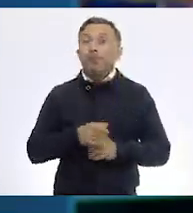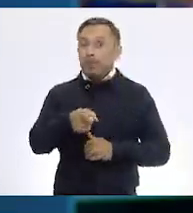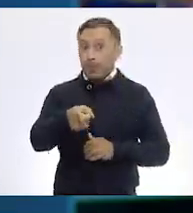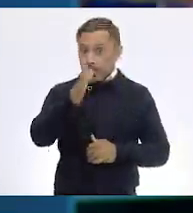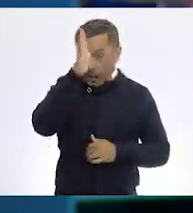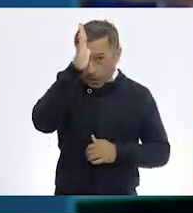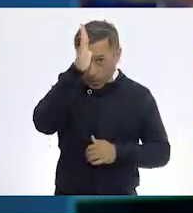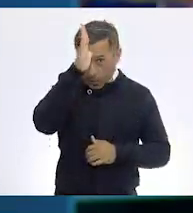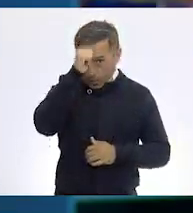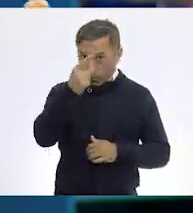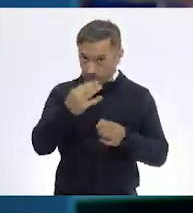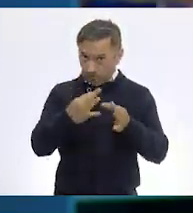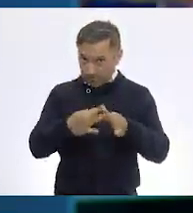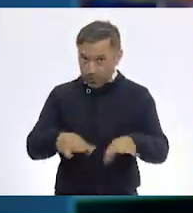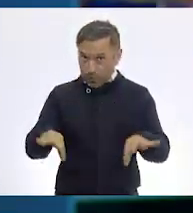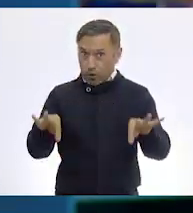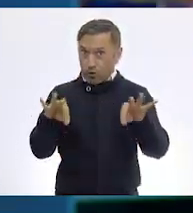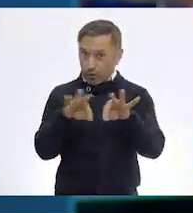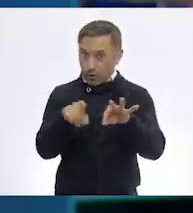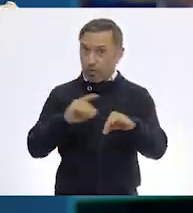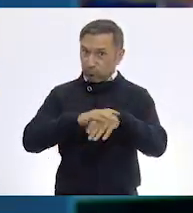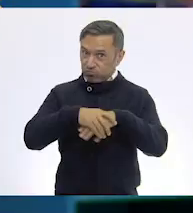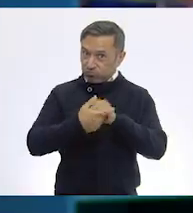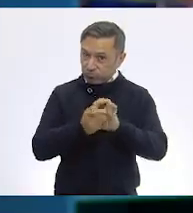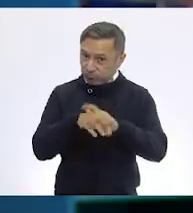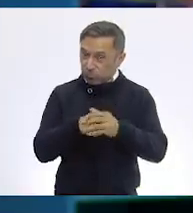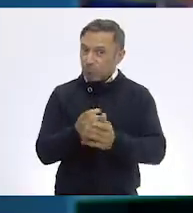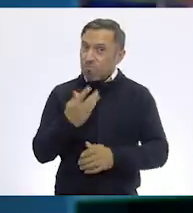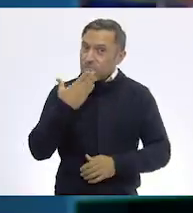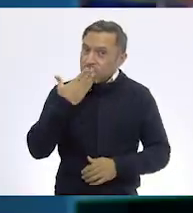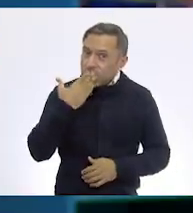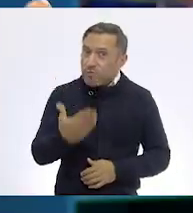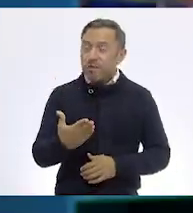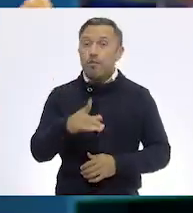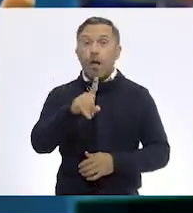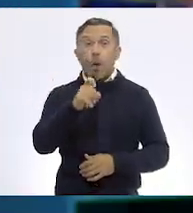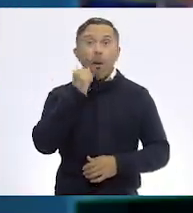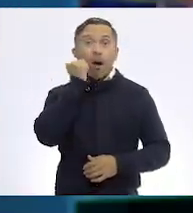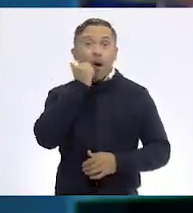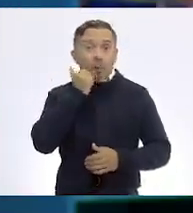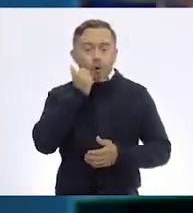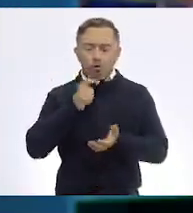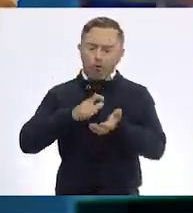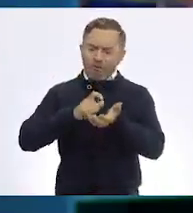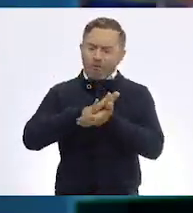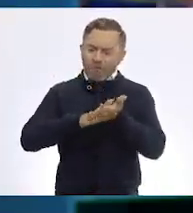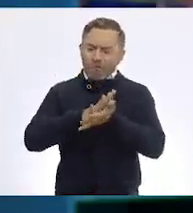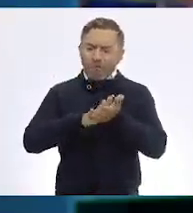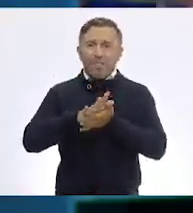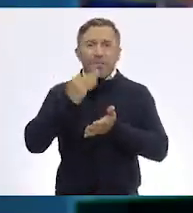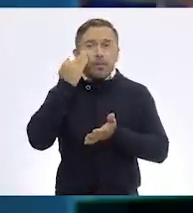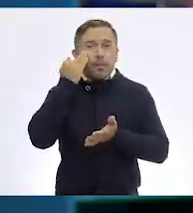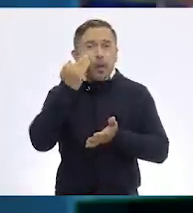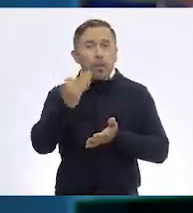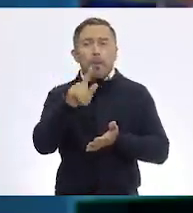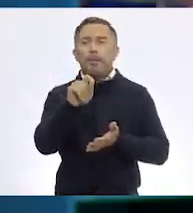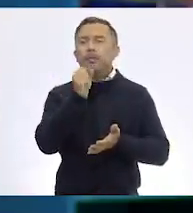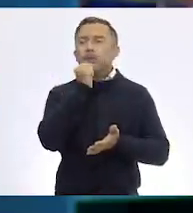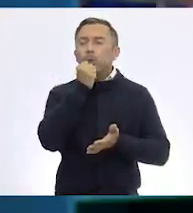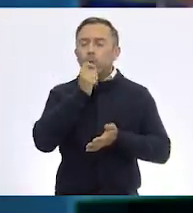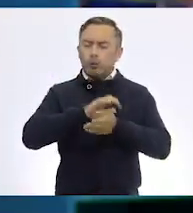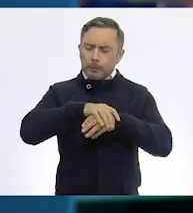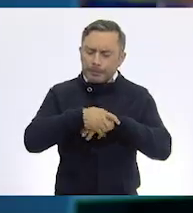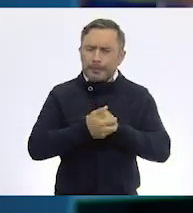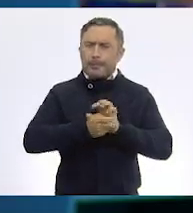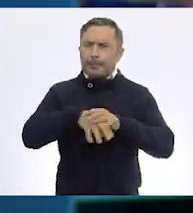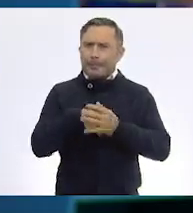Recuerda que es importante lavar muy bien tus manos con agua y con jabón durante 20 segundos. Si no